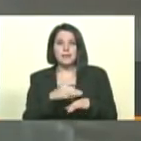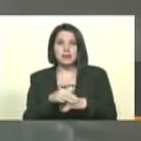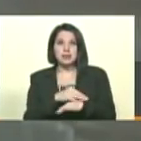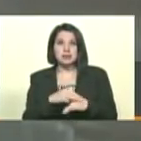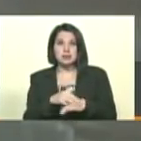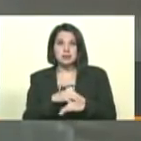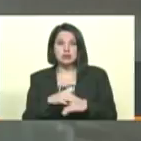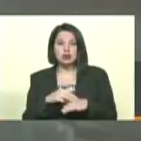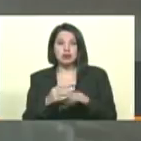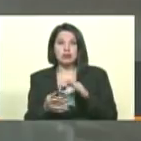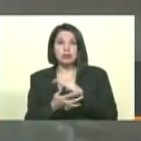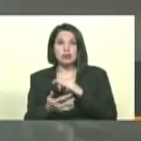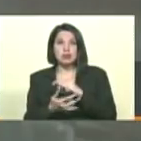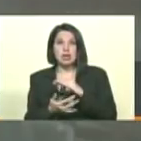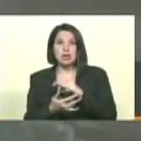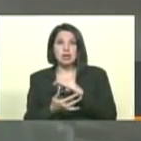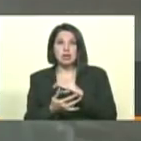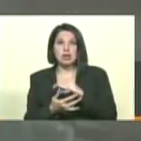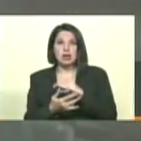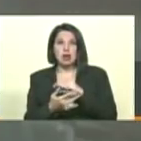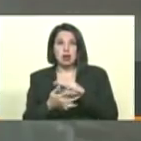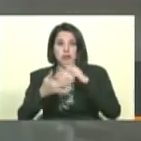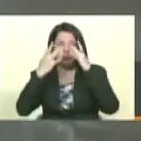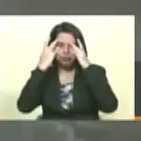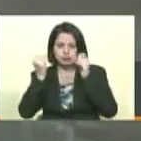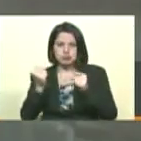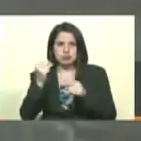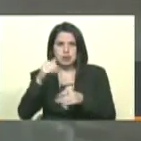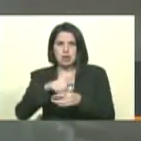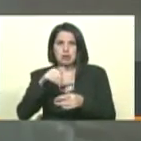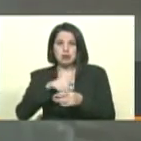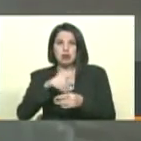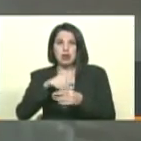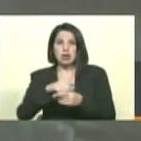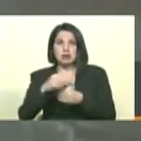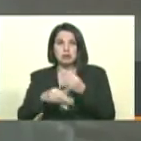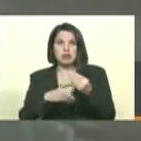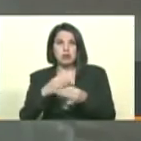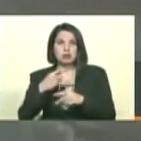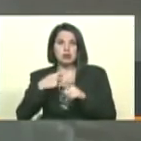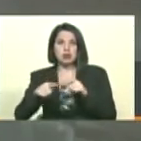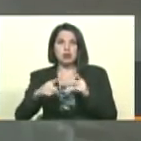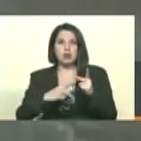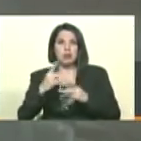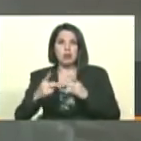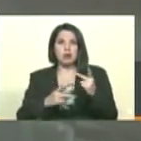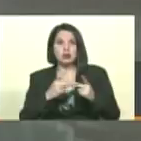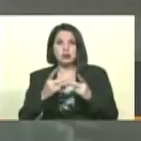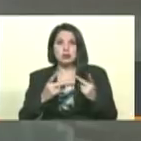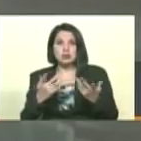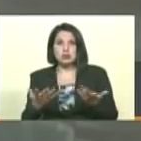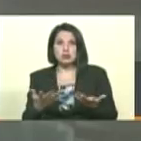de expertos electorales, que lo hemos hecho en otros procesos electorales y también lo tendremos para este